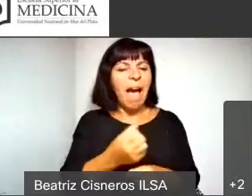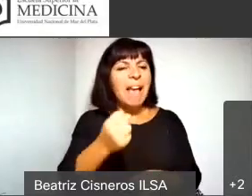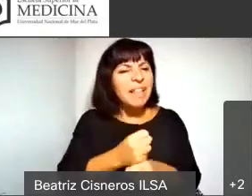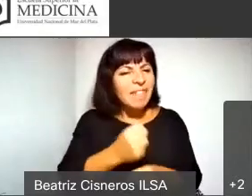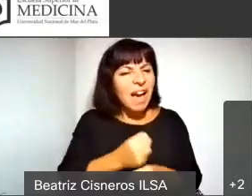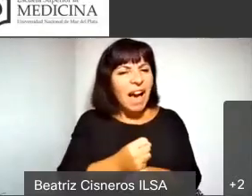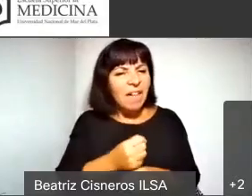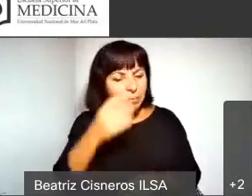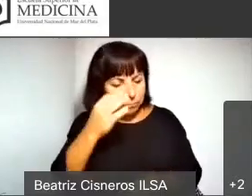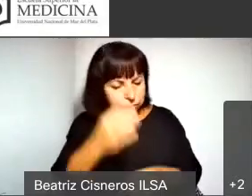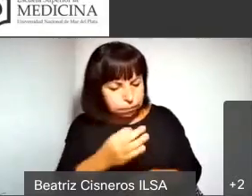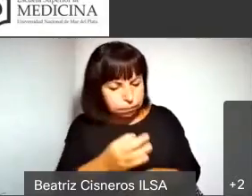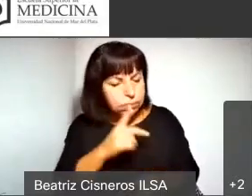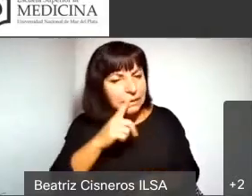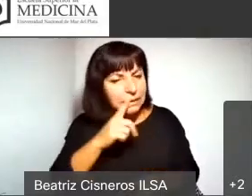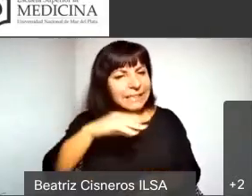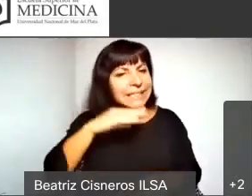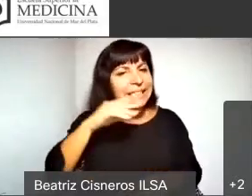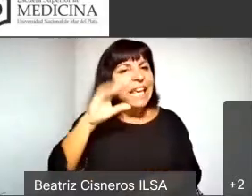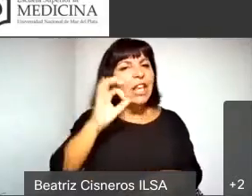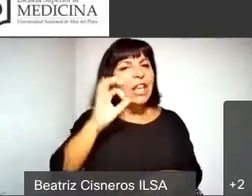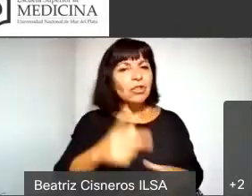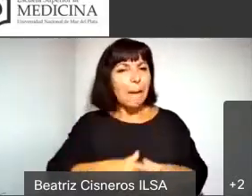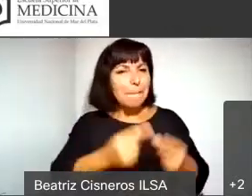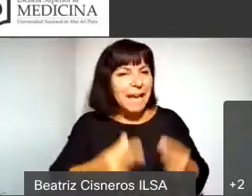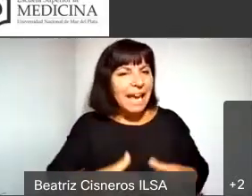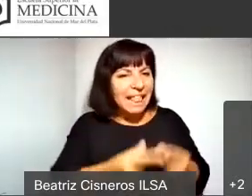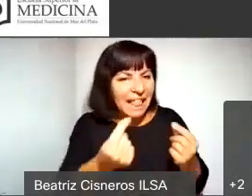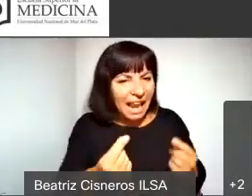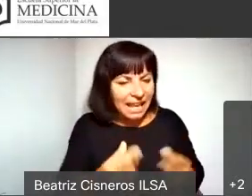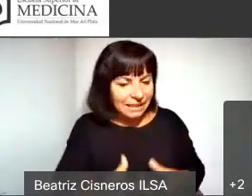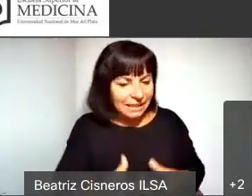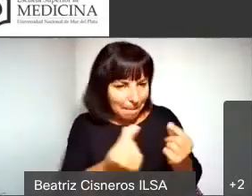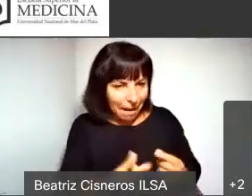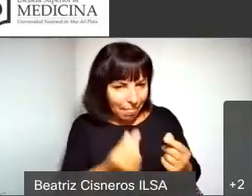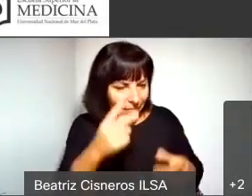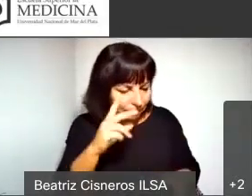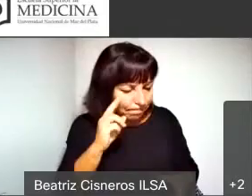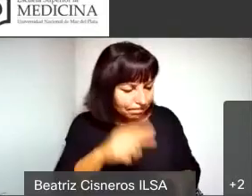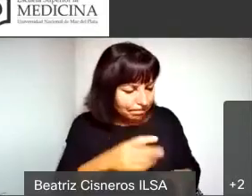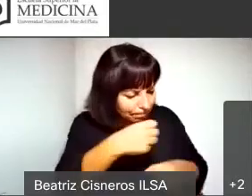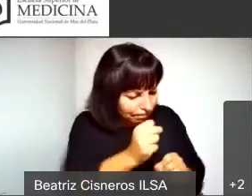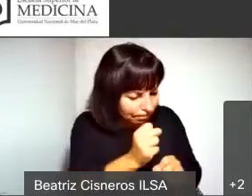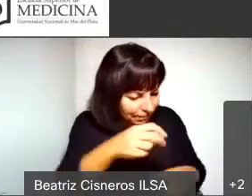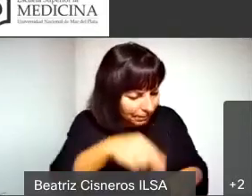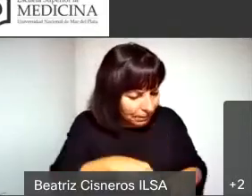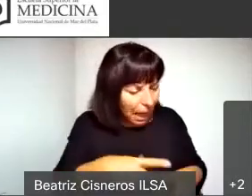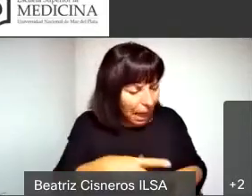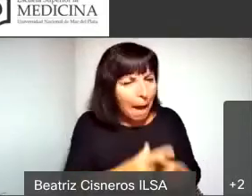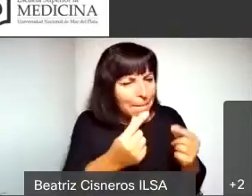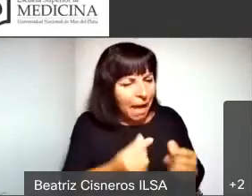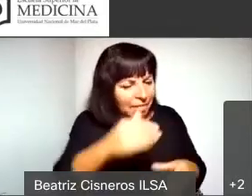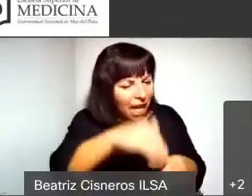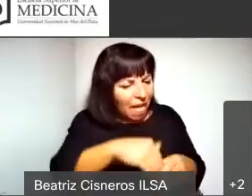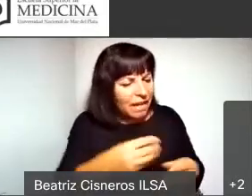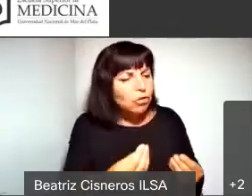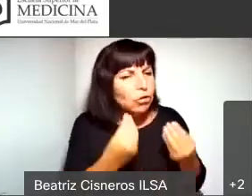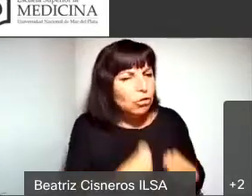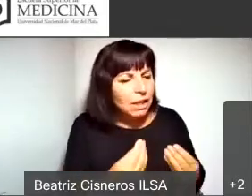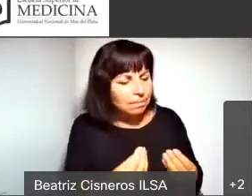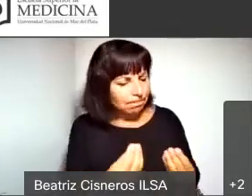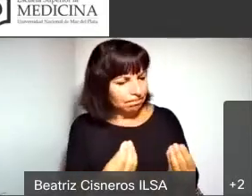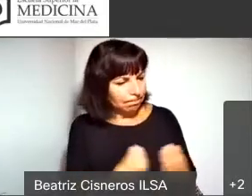tejidos vegetales al microscopio, lo que él notó es que las plantas estaban formadas por varias células,